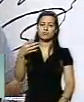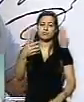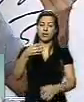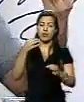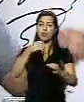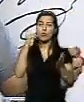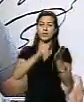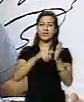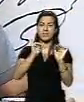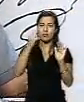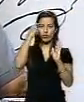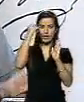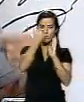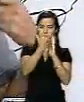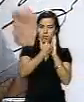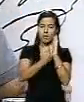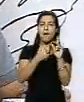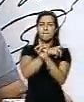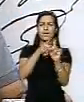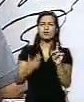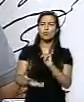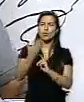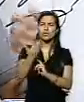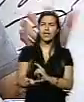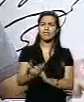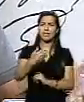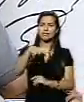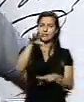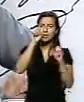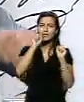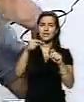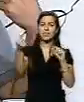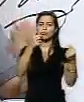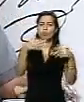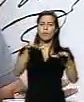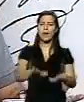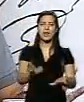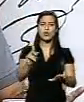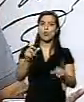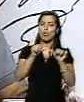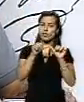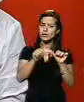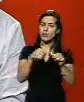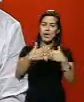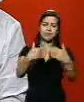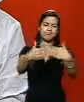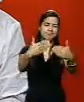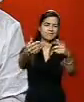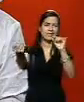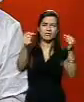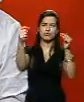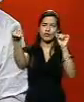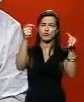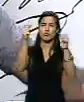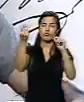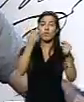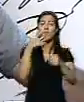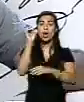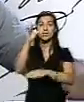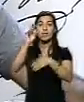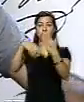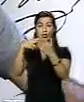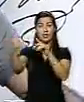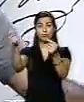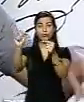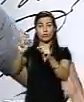en alguna fecha. Pero es importante entender que esta discusión no se para, esta discusión continúa desde siempre. Y mientras que la Asamblea la está